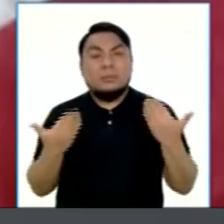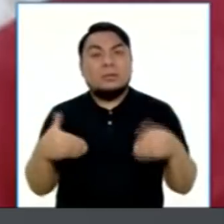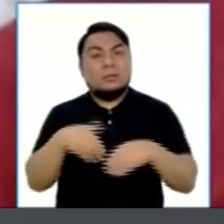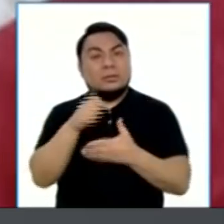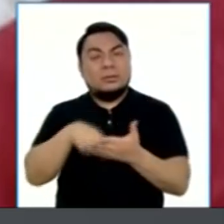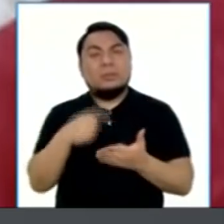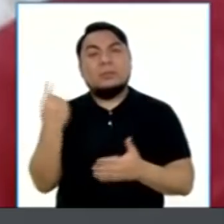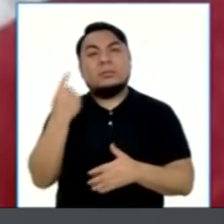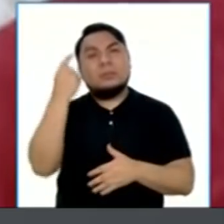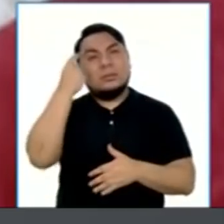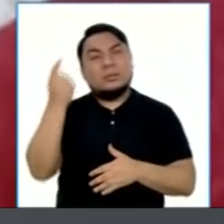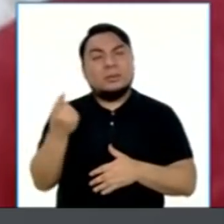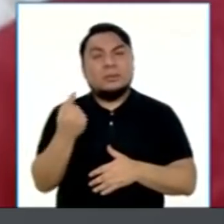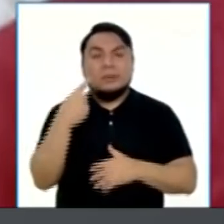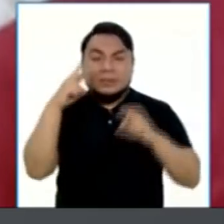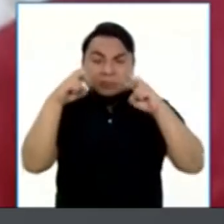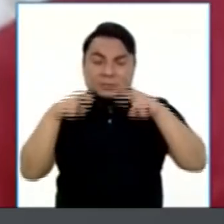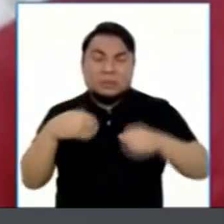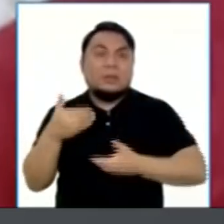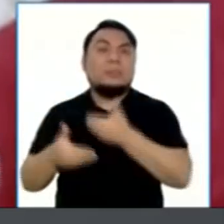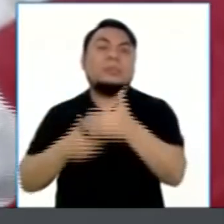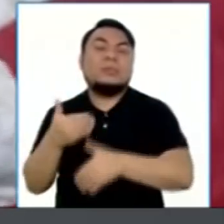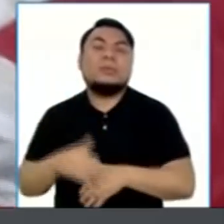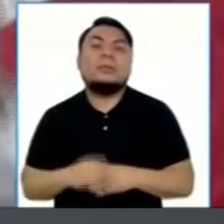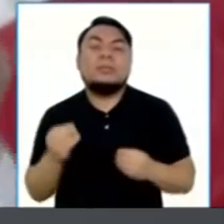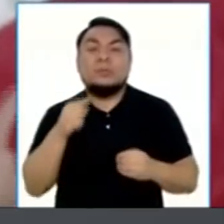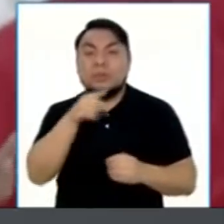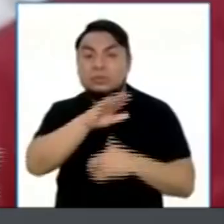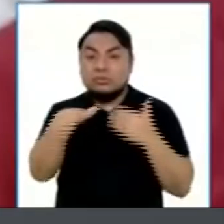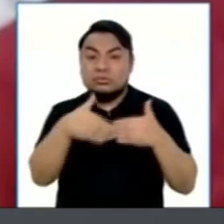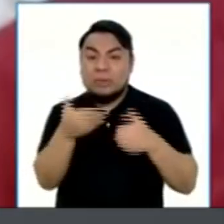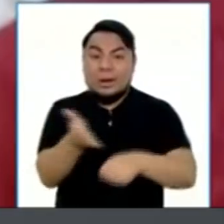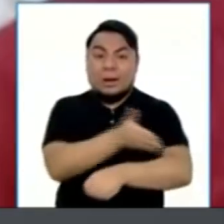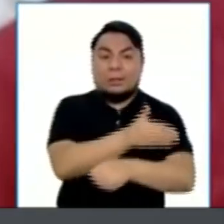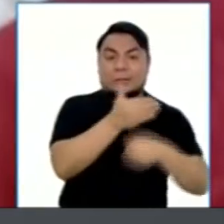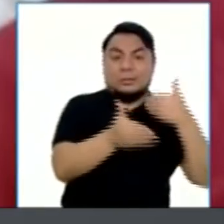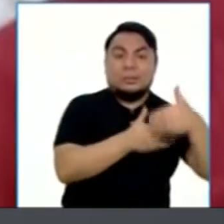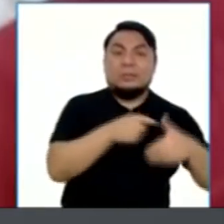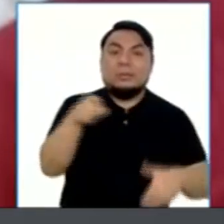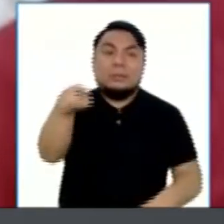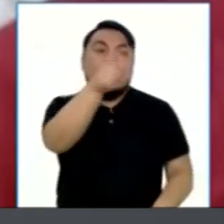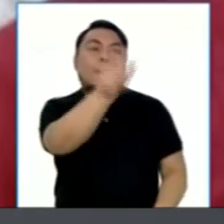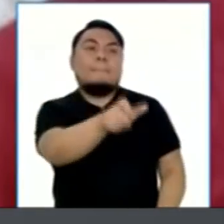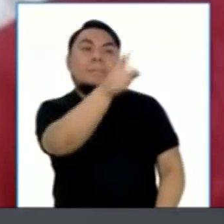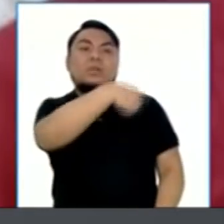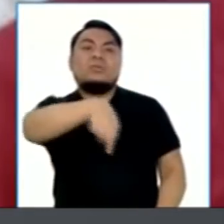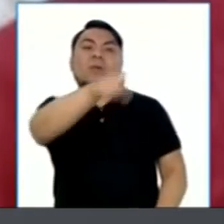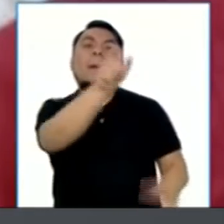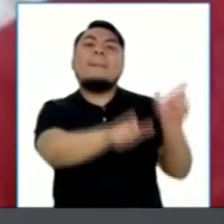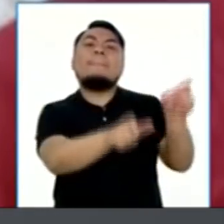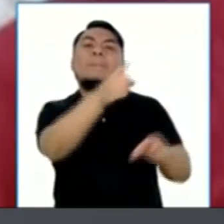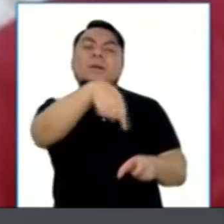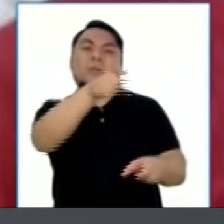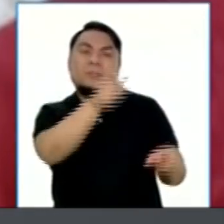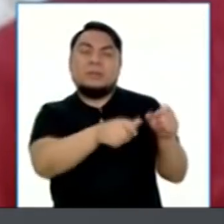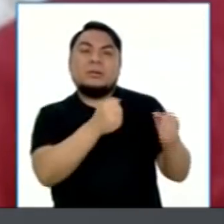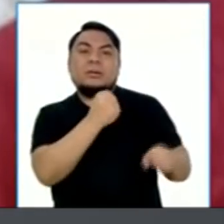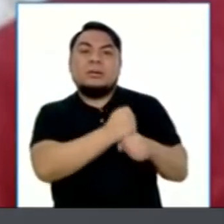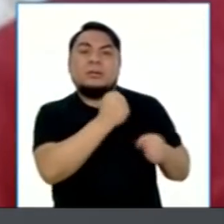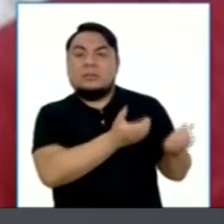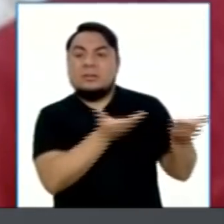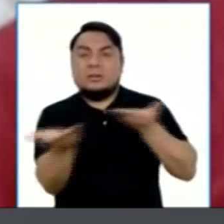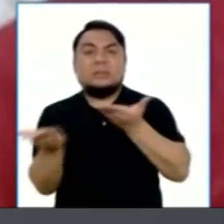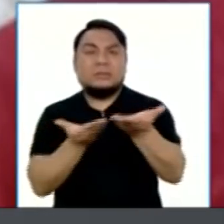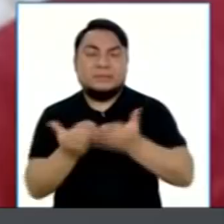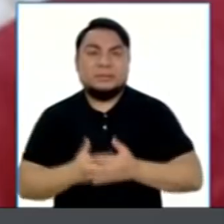hay que pensar no solamente en revisar procedimientos, porque detrás de estos procedimientos son seres humanos, son personas que están brindando este tipo